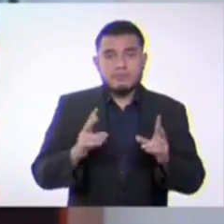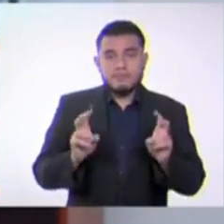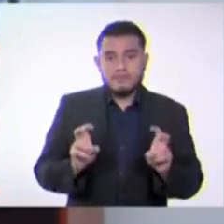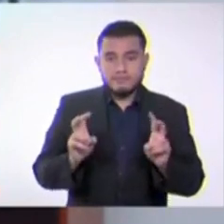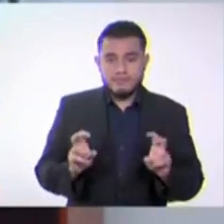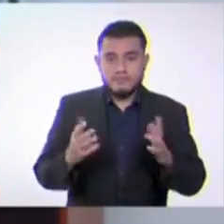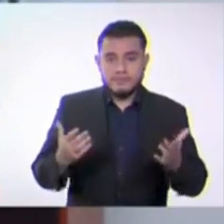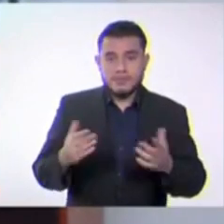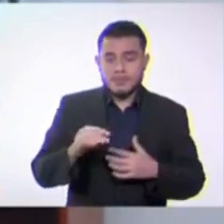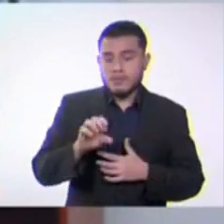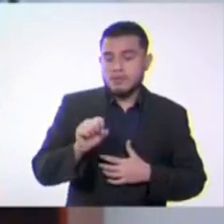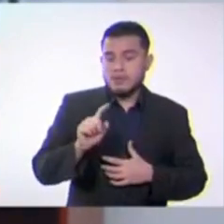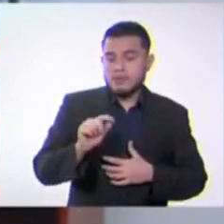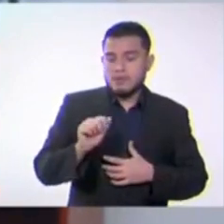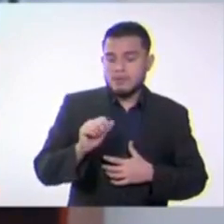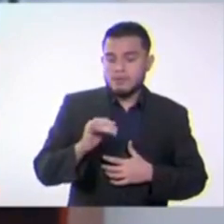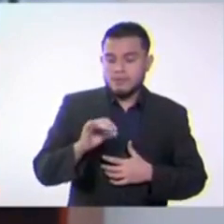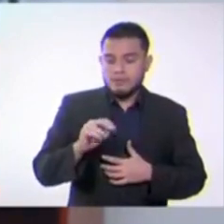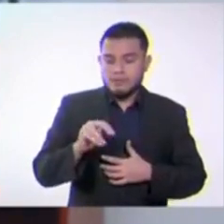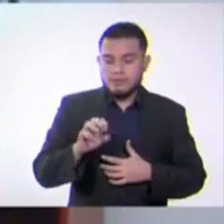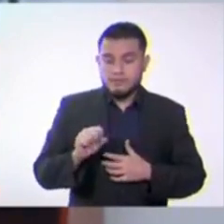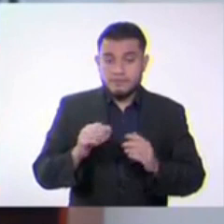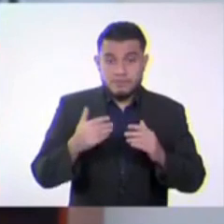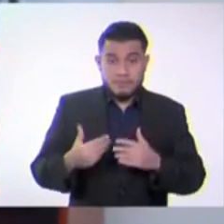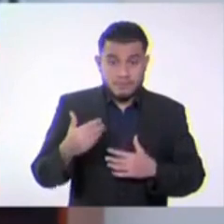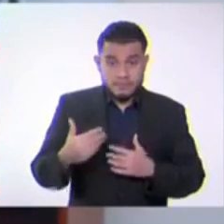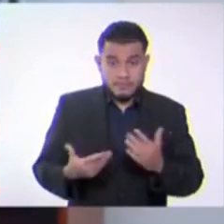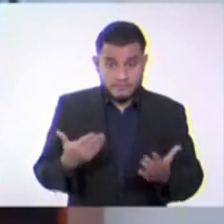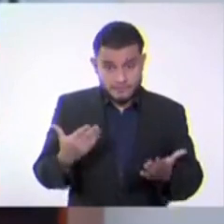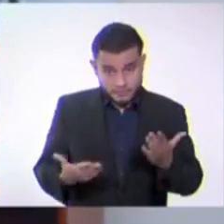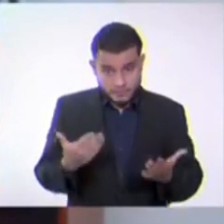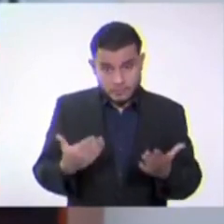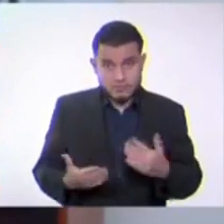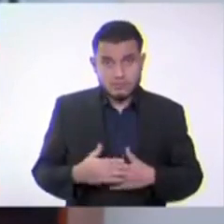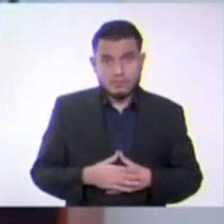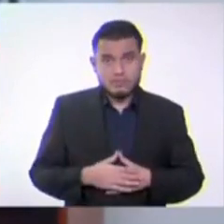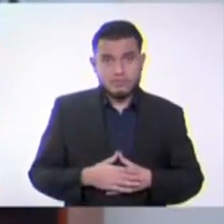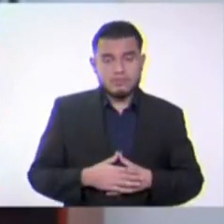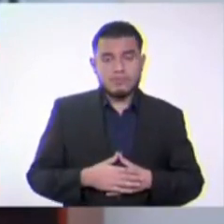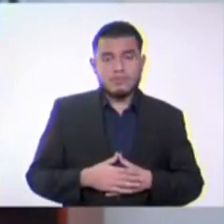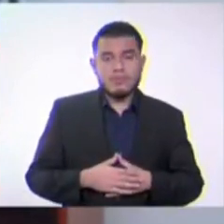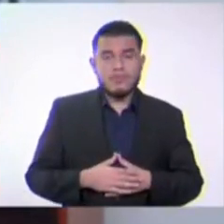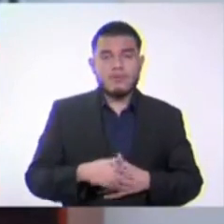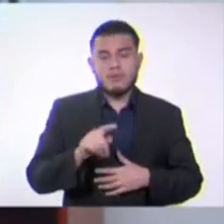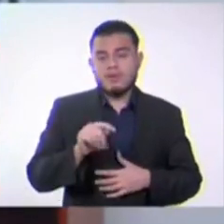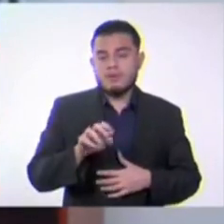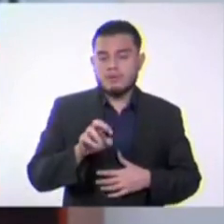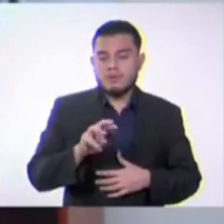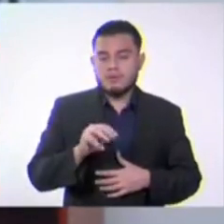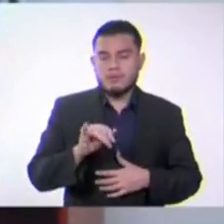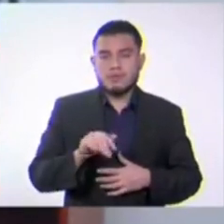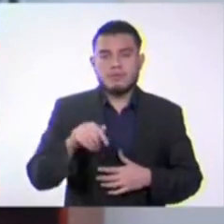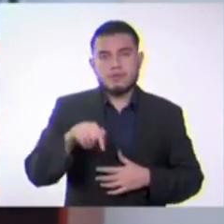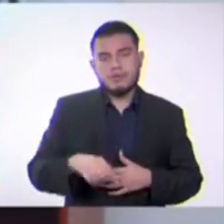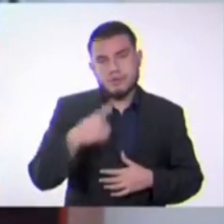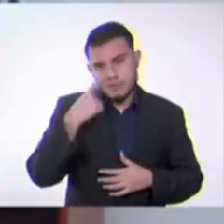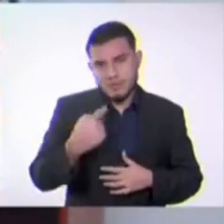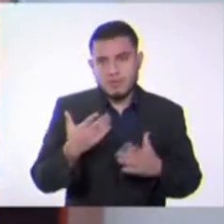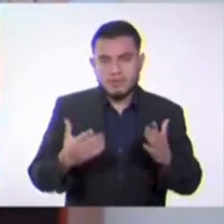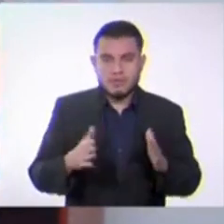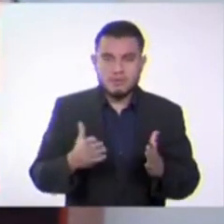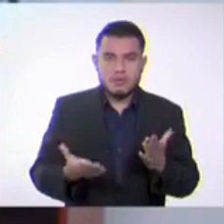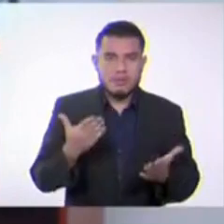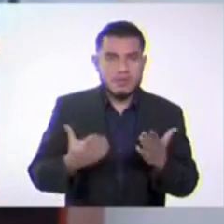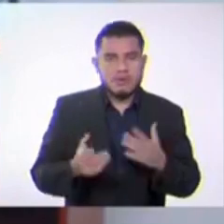las estaciones del año. A lo mejor algunos de los términos que digamos acá ya sean algunas palabras que